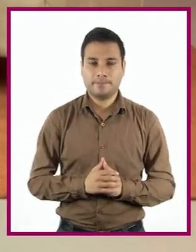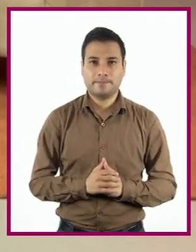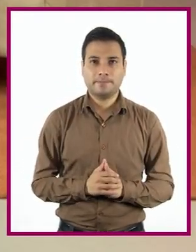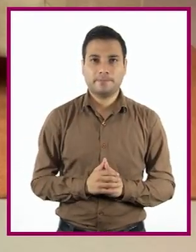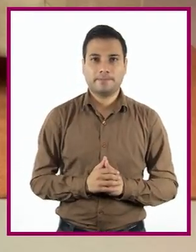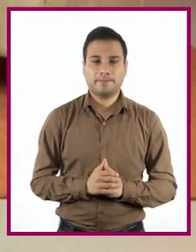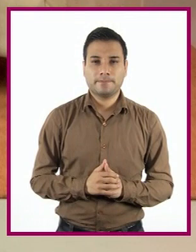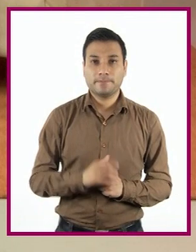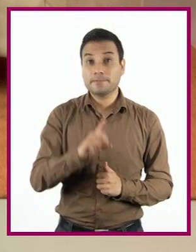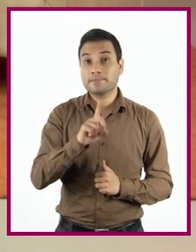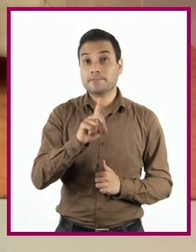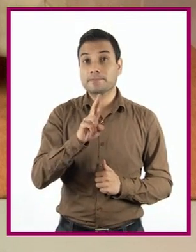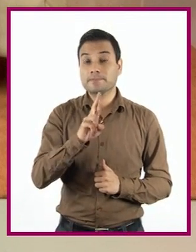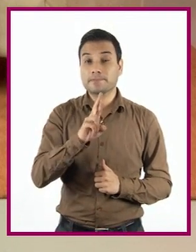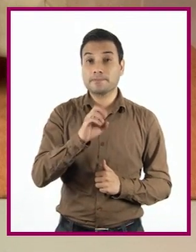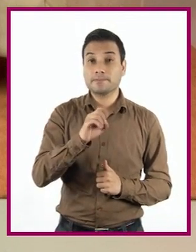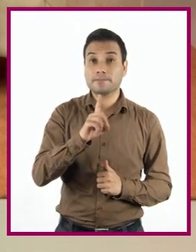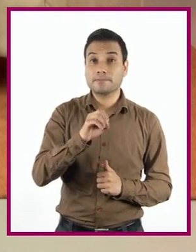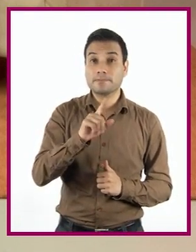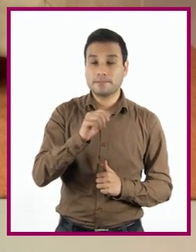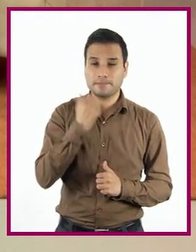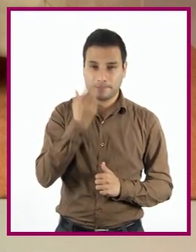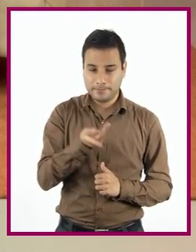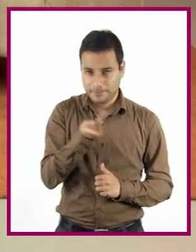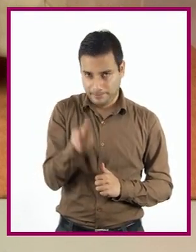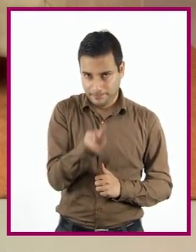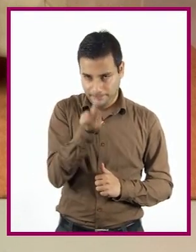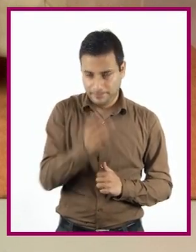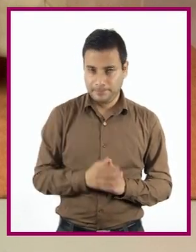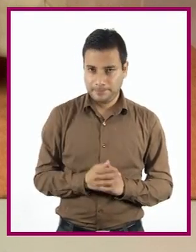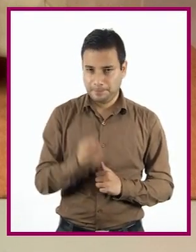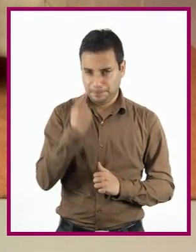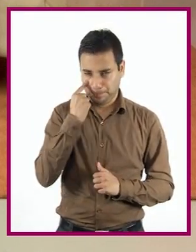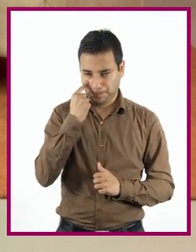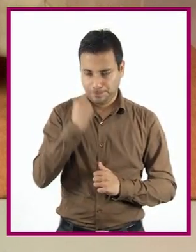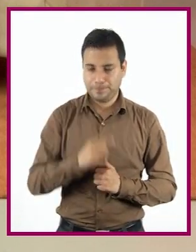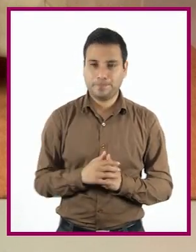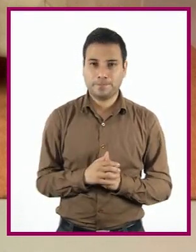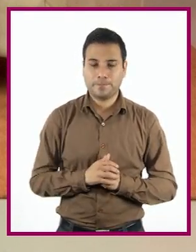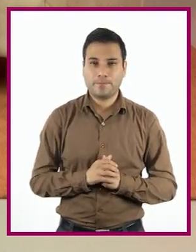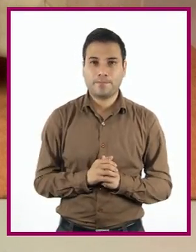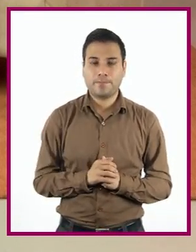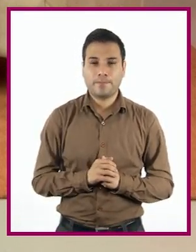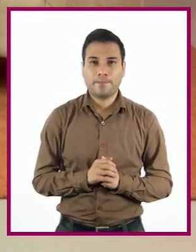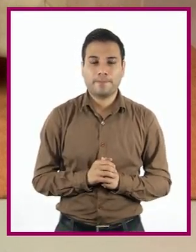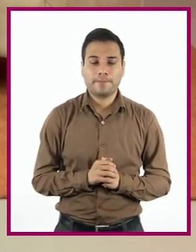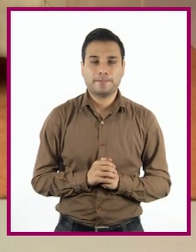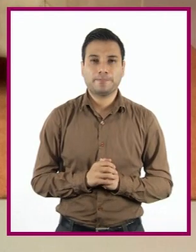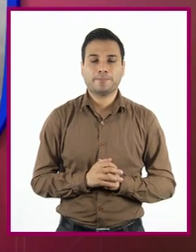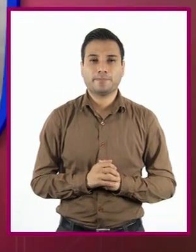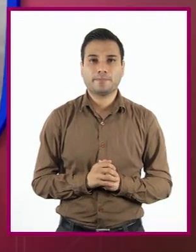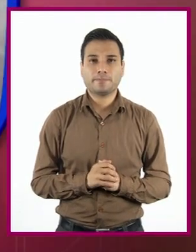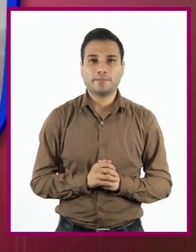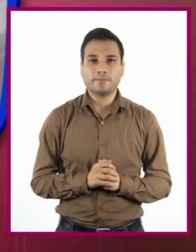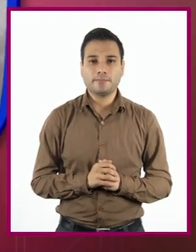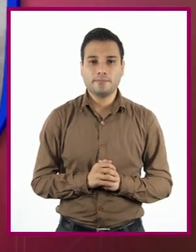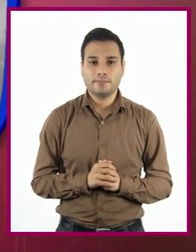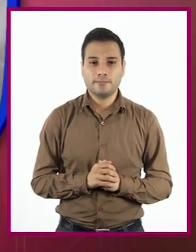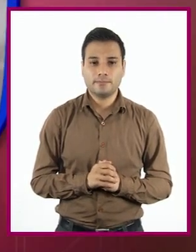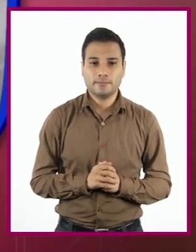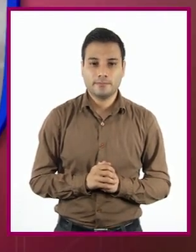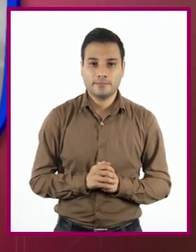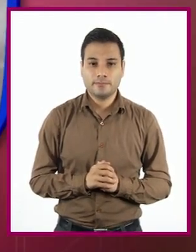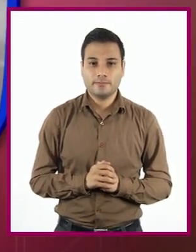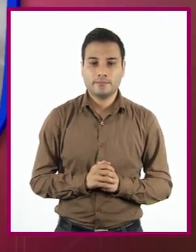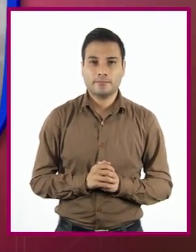Doctor Rodolfo, el alumno Mateo Aguilar de la Alcaldía Xochimilco, en la Ciudad de México, nos hizo llegar la siguiente pregunta. A